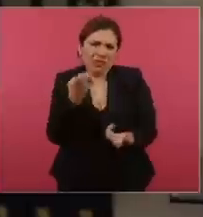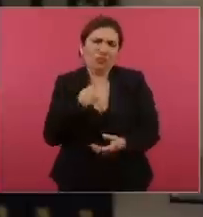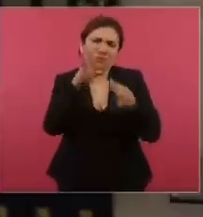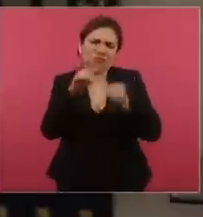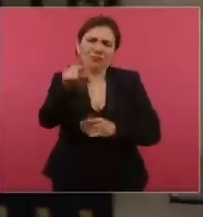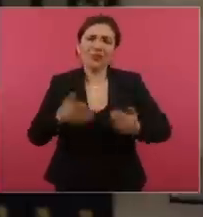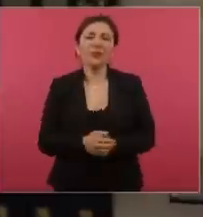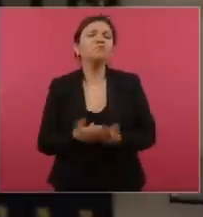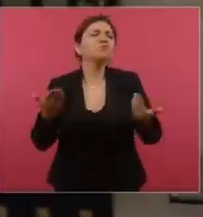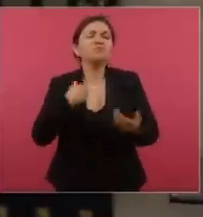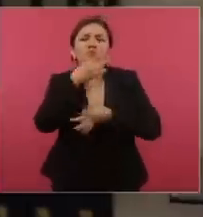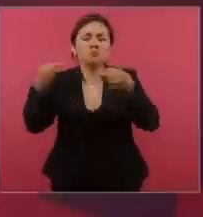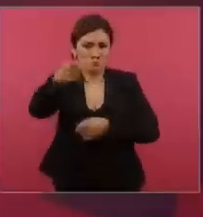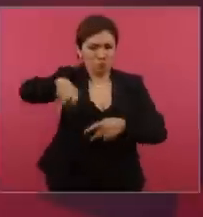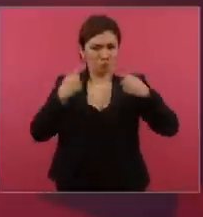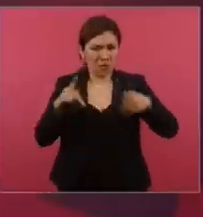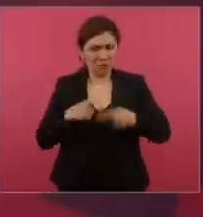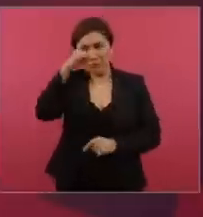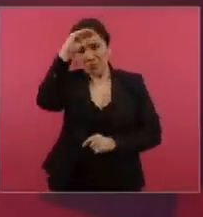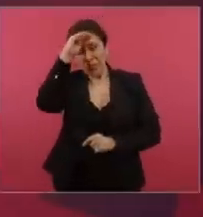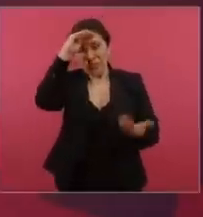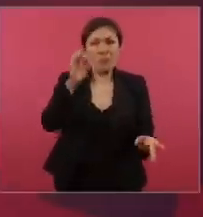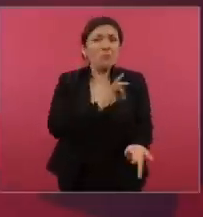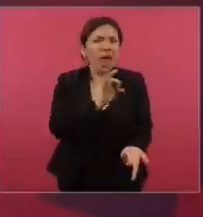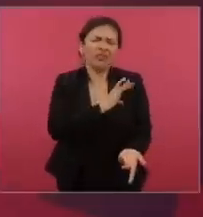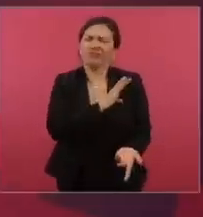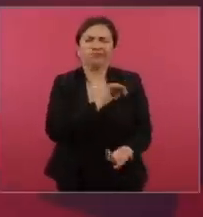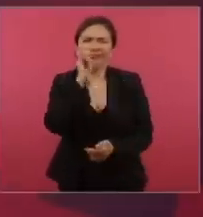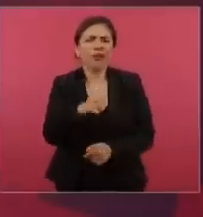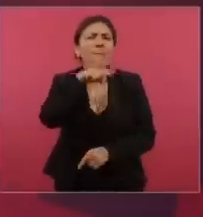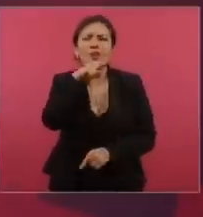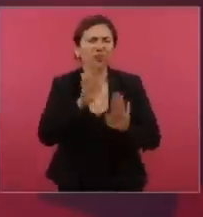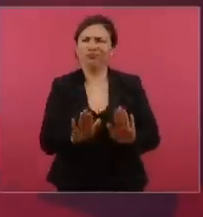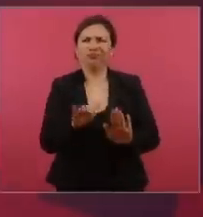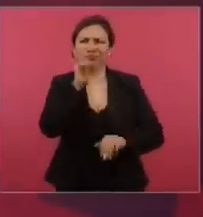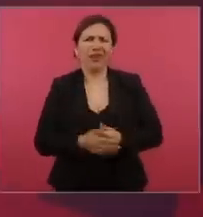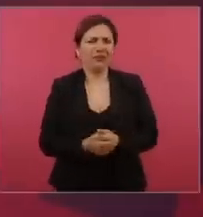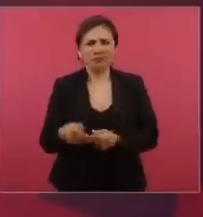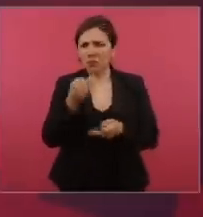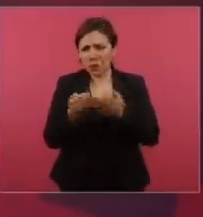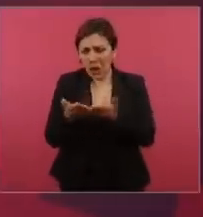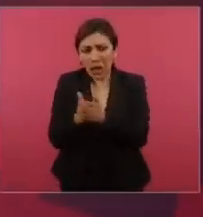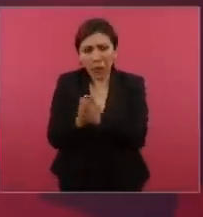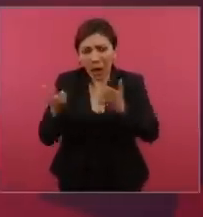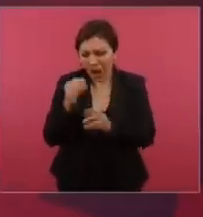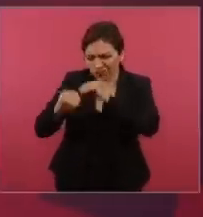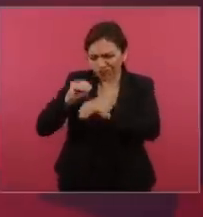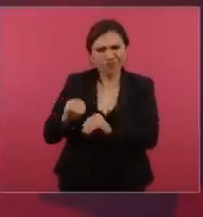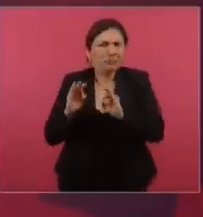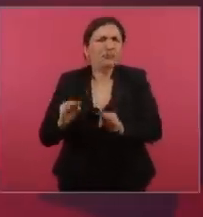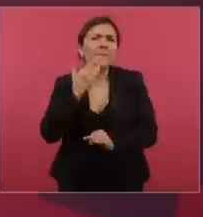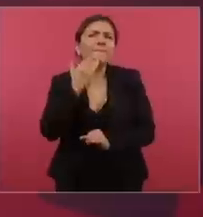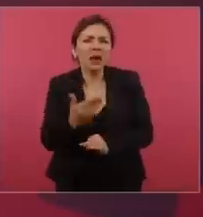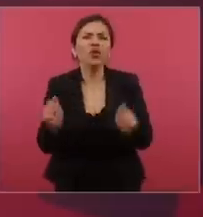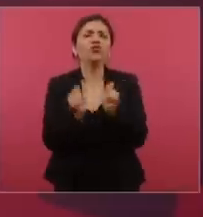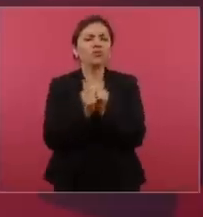ricacha. Pues decirle a la gente que no hay nada que temer, no preocuparse. Están muy bien hechos los libros